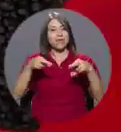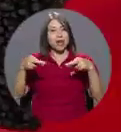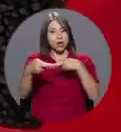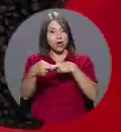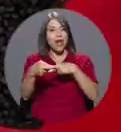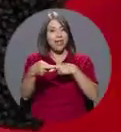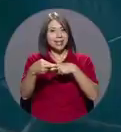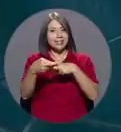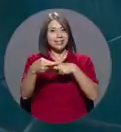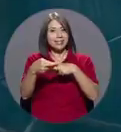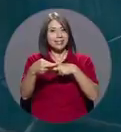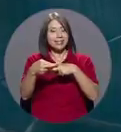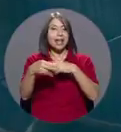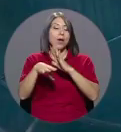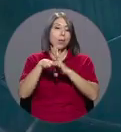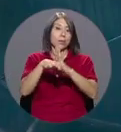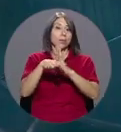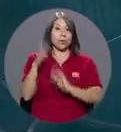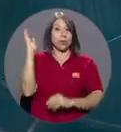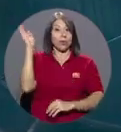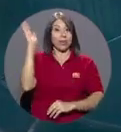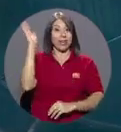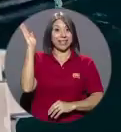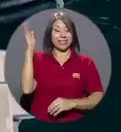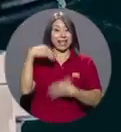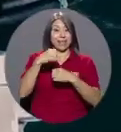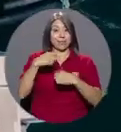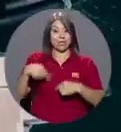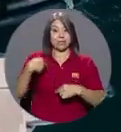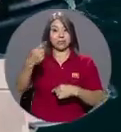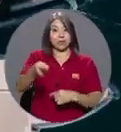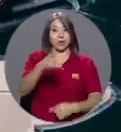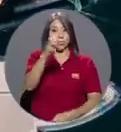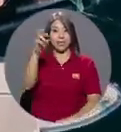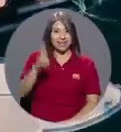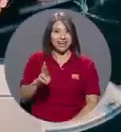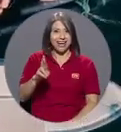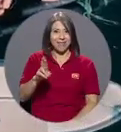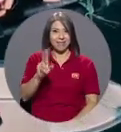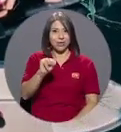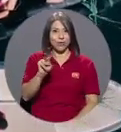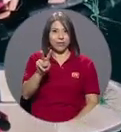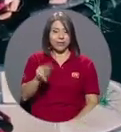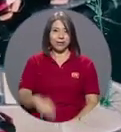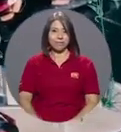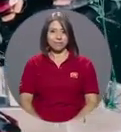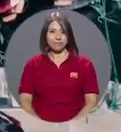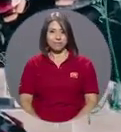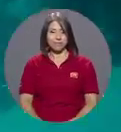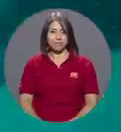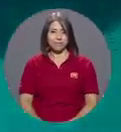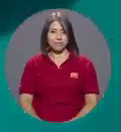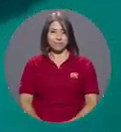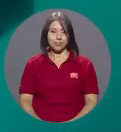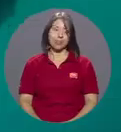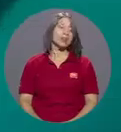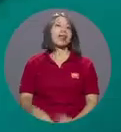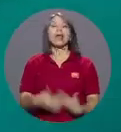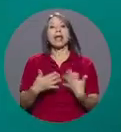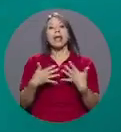conferencias regionales, como la conferencia que vamos a tener en Costa Rica el próximo